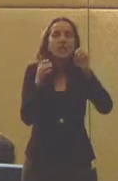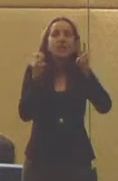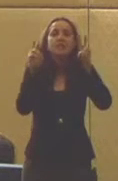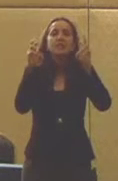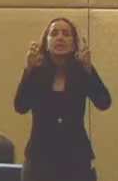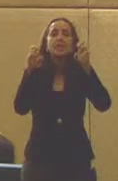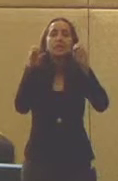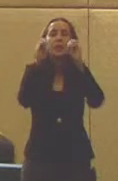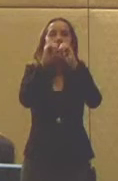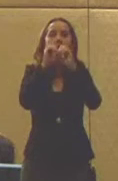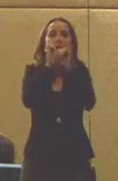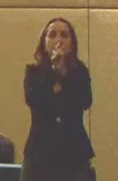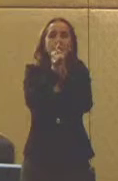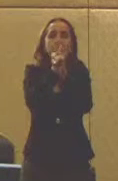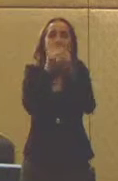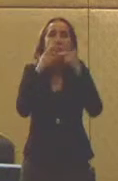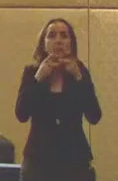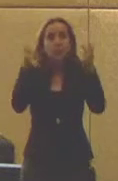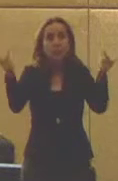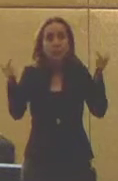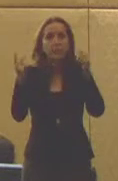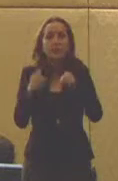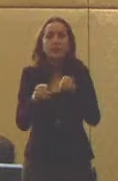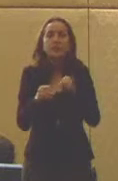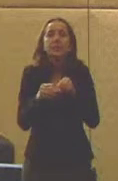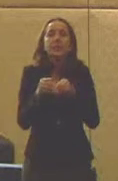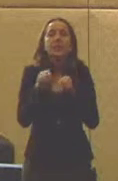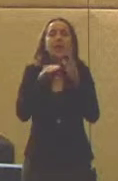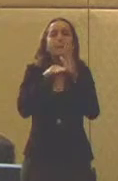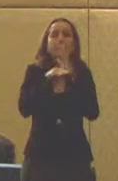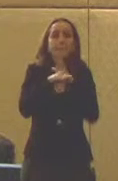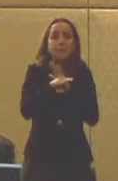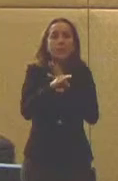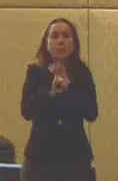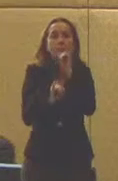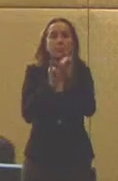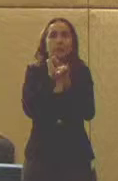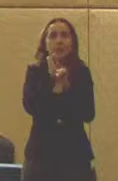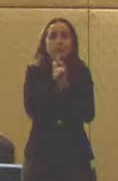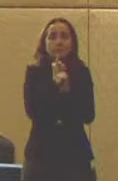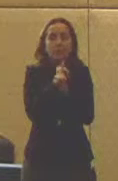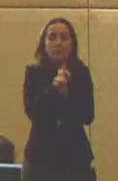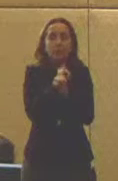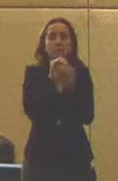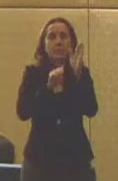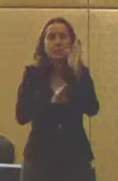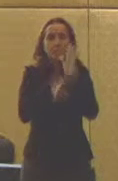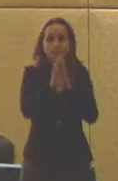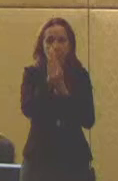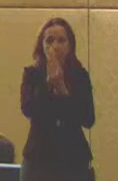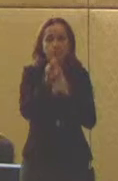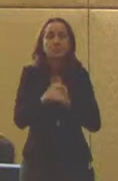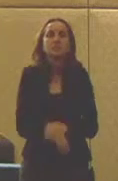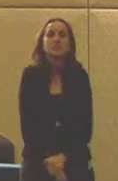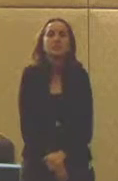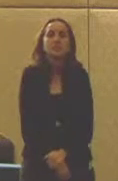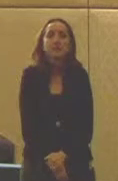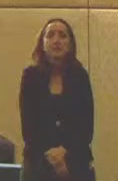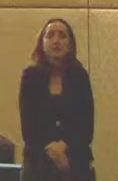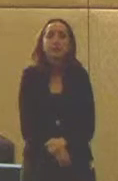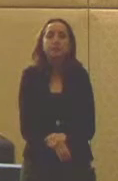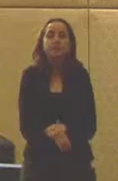índice que ha desarrollado el Banco Interamericano de Desarrollo y va a presentar mañana la sesión de gobernabilidad y políticas públicas. Tiene más